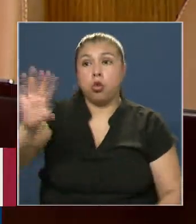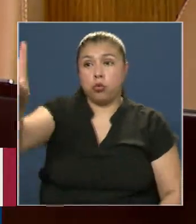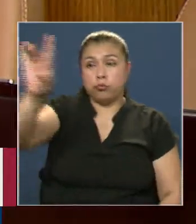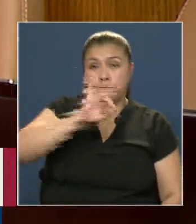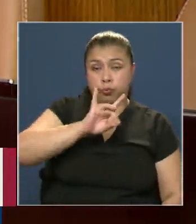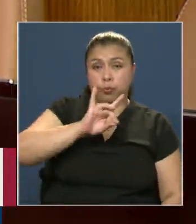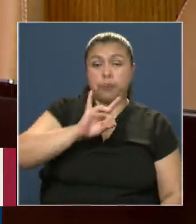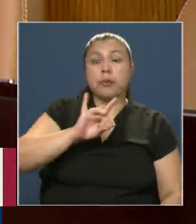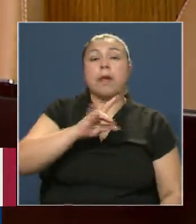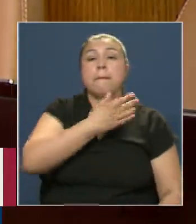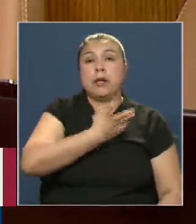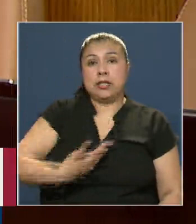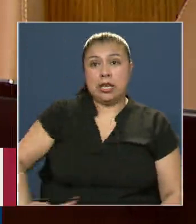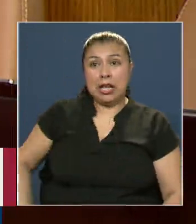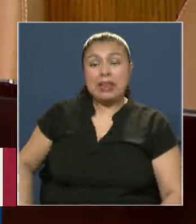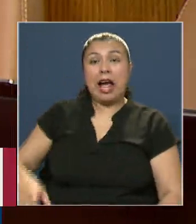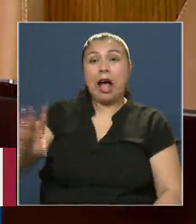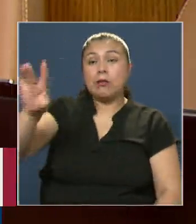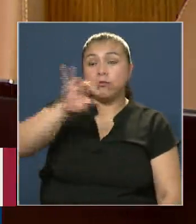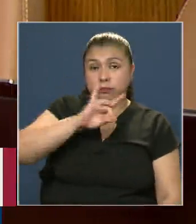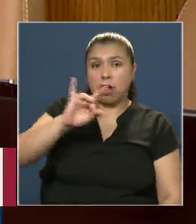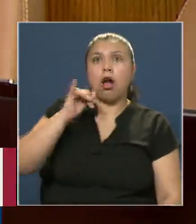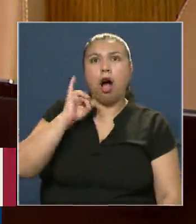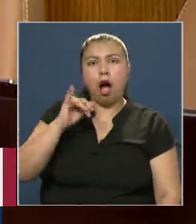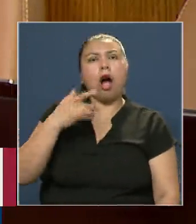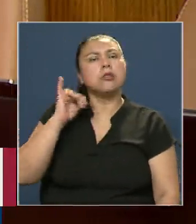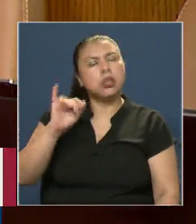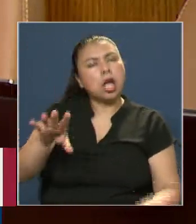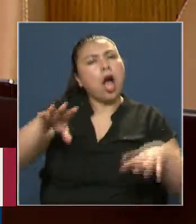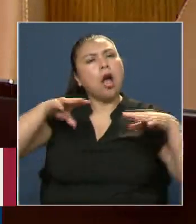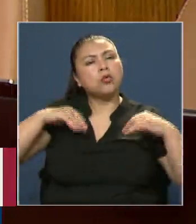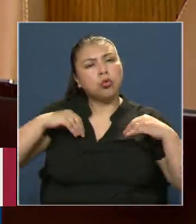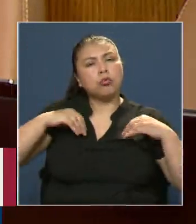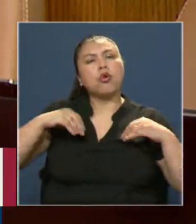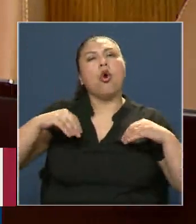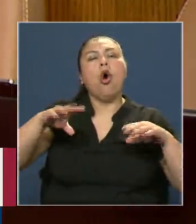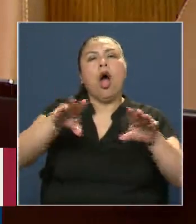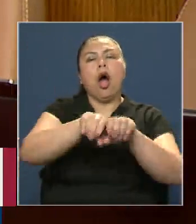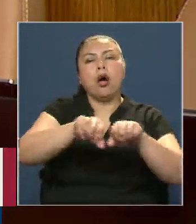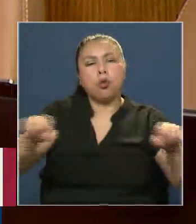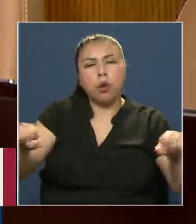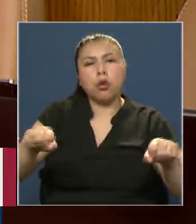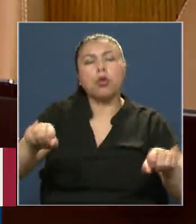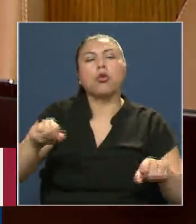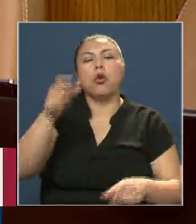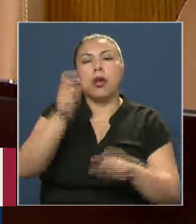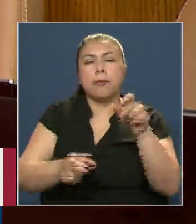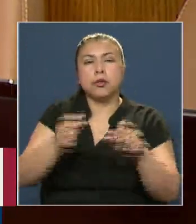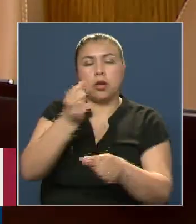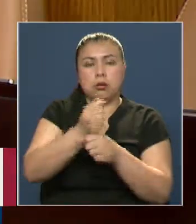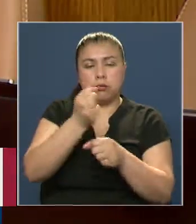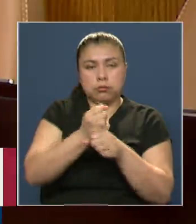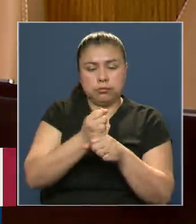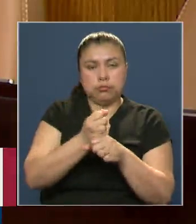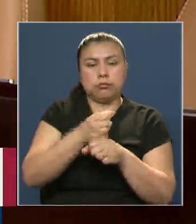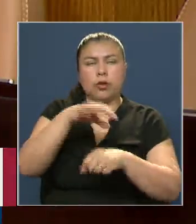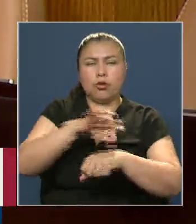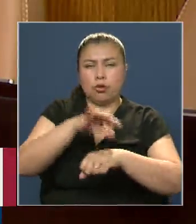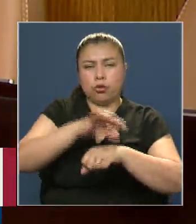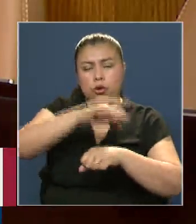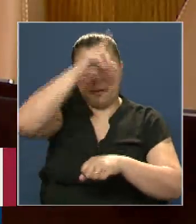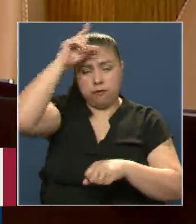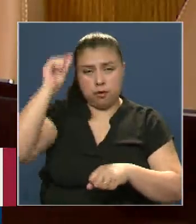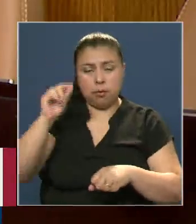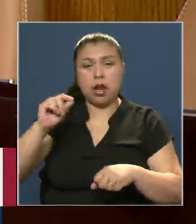presidente Sebastián Piñera, asumió compromisos con los trabajadores y trabajadoras del Hospital San José. Frente a esta diputada y al diputado